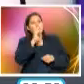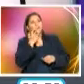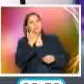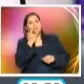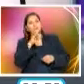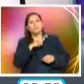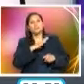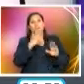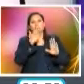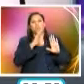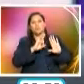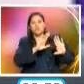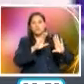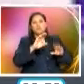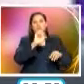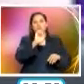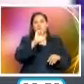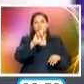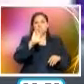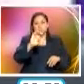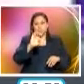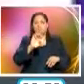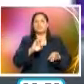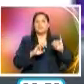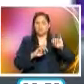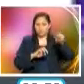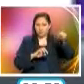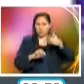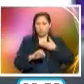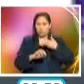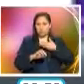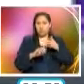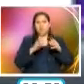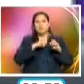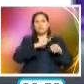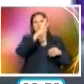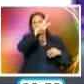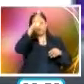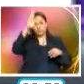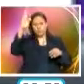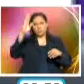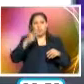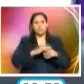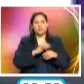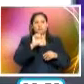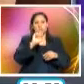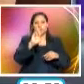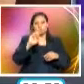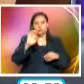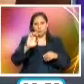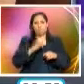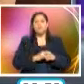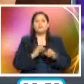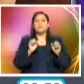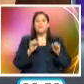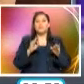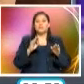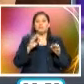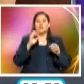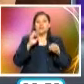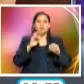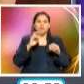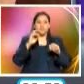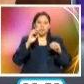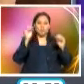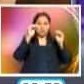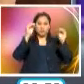del acervo de la Secretaría de Relaciones Exteriores, ¿no es Ahí así? está la Sí. gran colección de la Secretaría de Relaciones Exteriores. Que vaya que